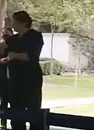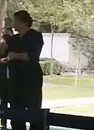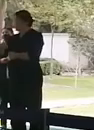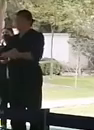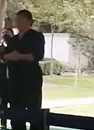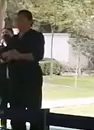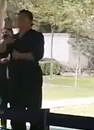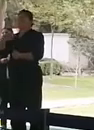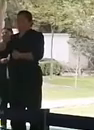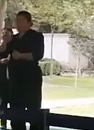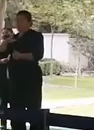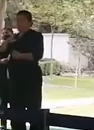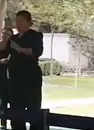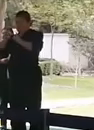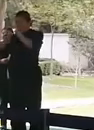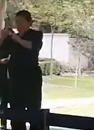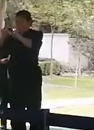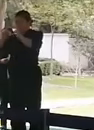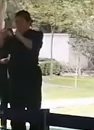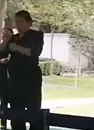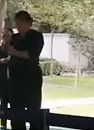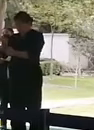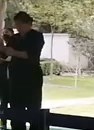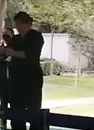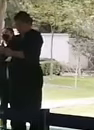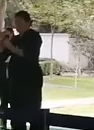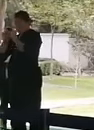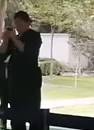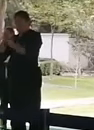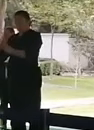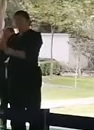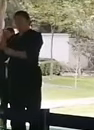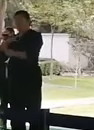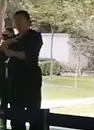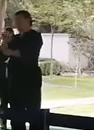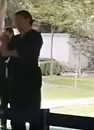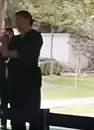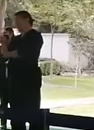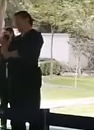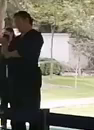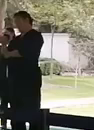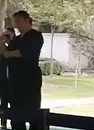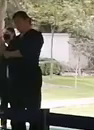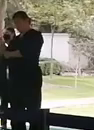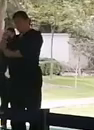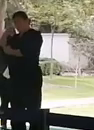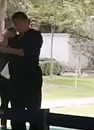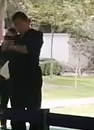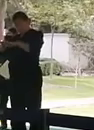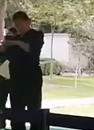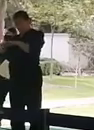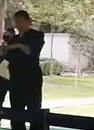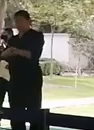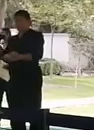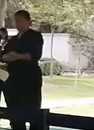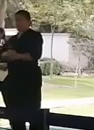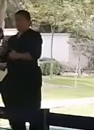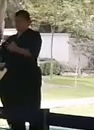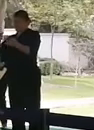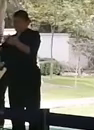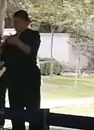hay inquietudes, pero por eso el tema que existe, ¿no?, para trabajar por esas cosas